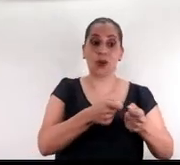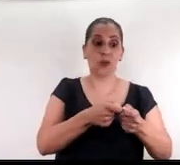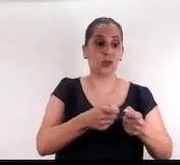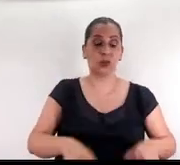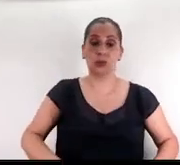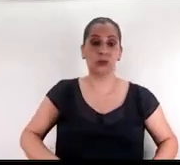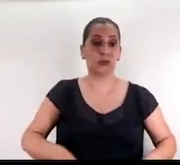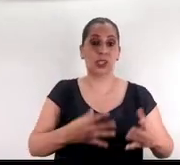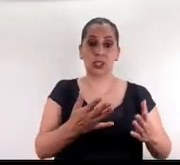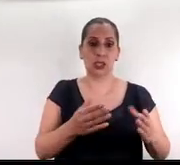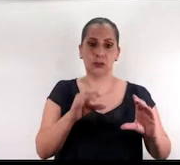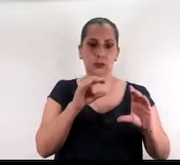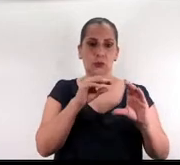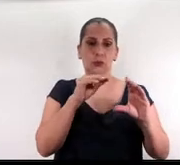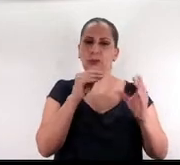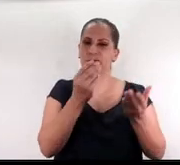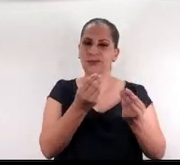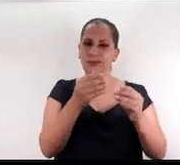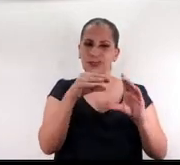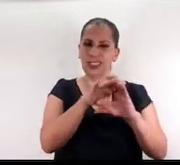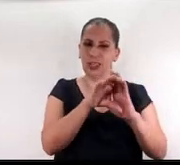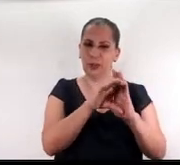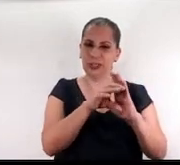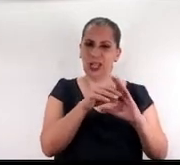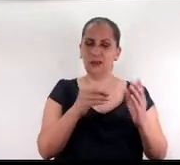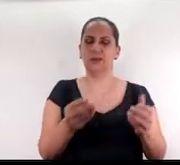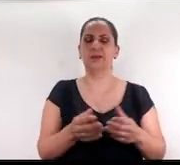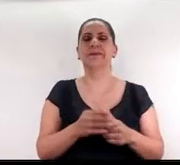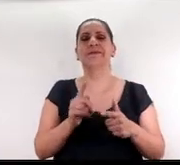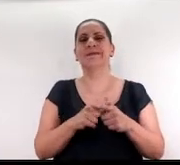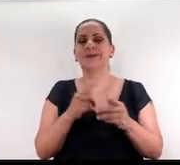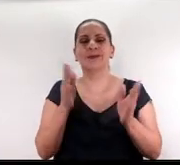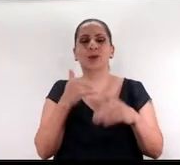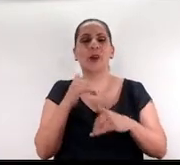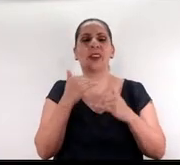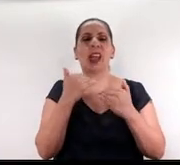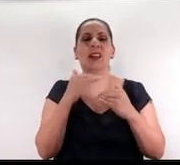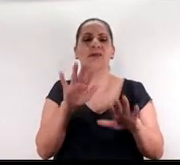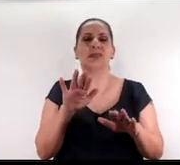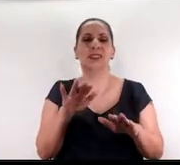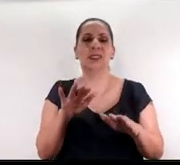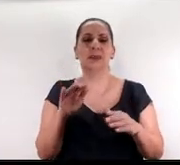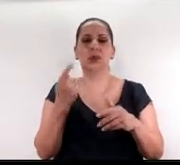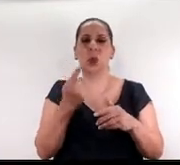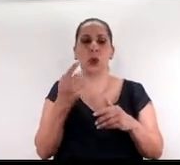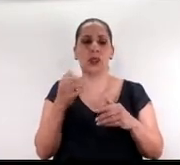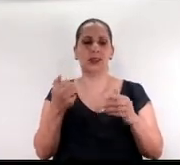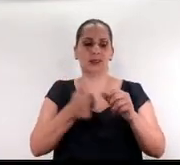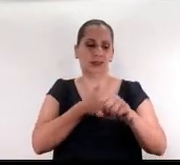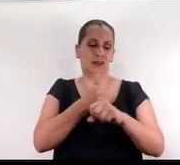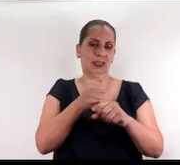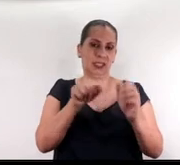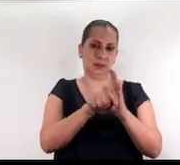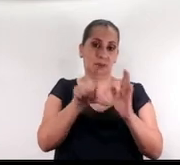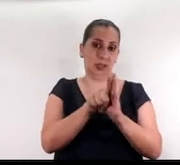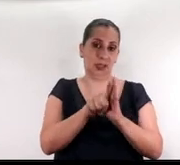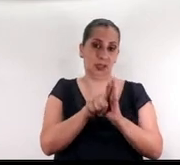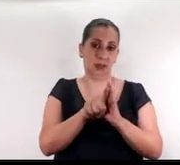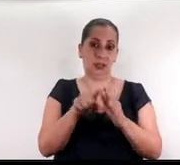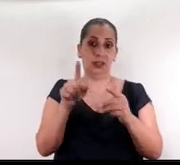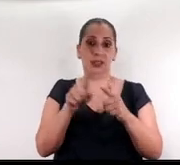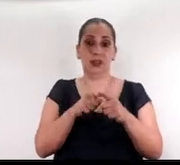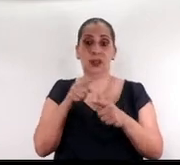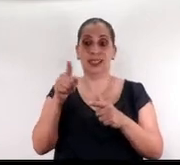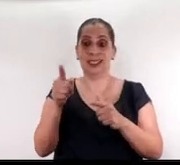gasto de capital, no tenía límite en el gasto de capital, eso salvo el que establezca la Asamblea Legislativa en cada caso. Pero